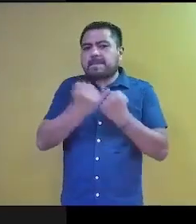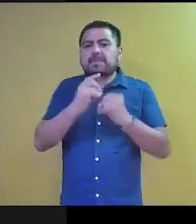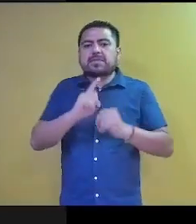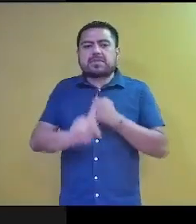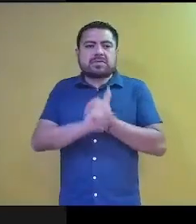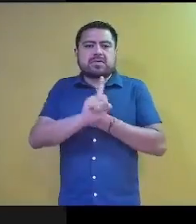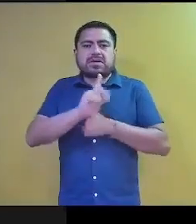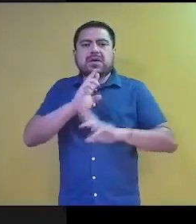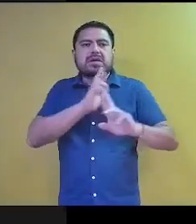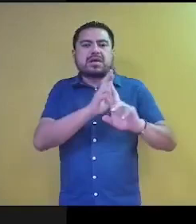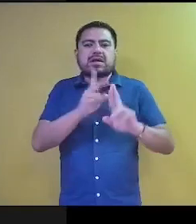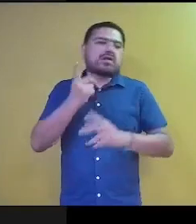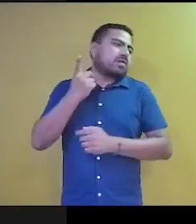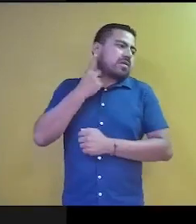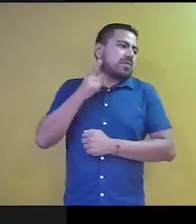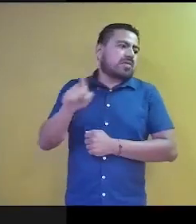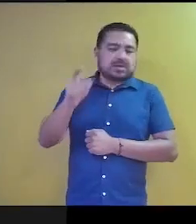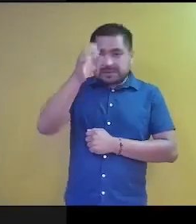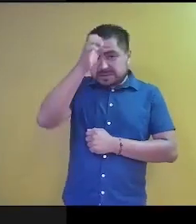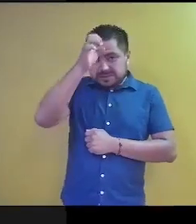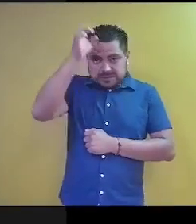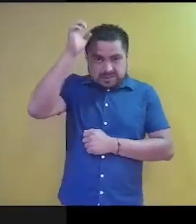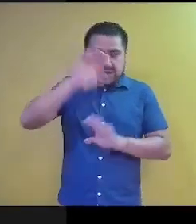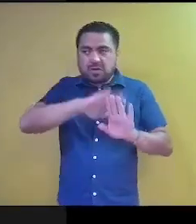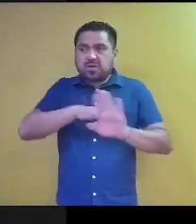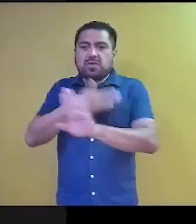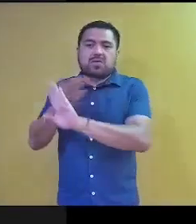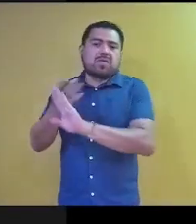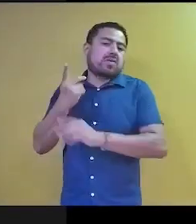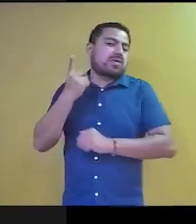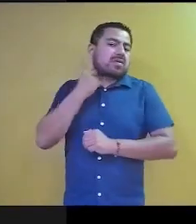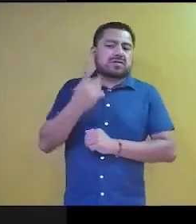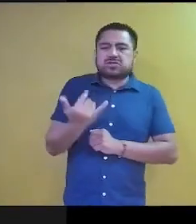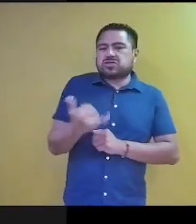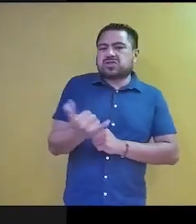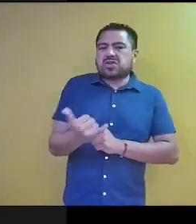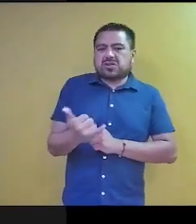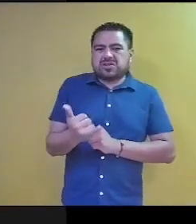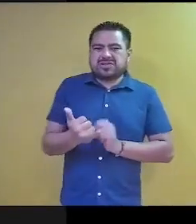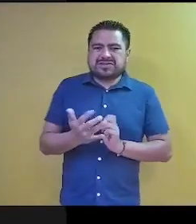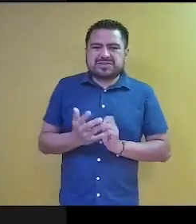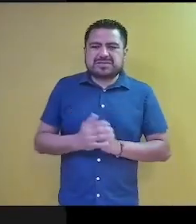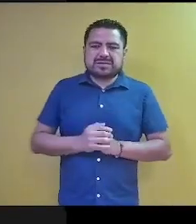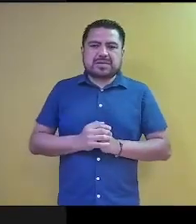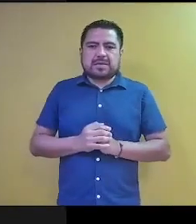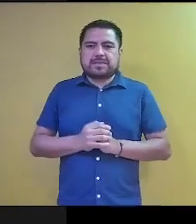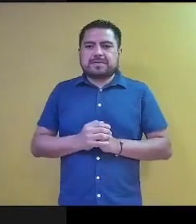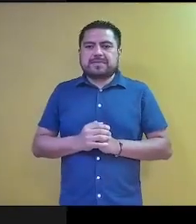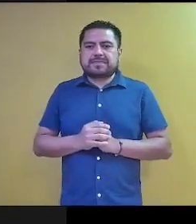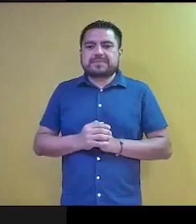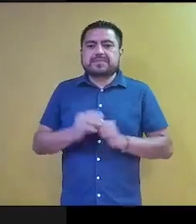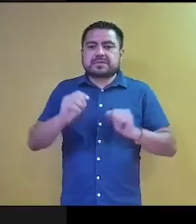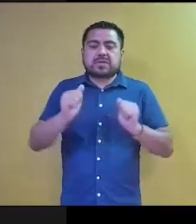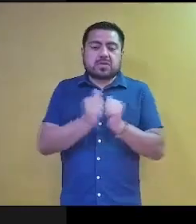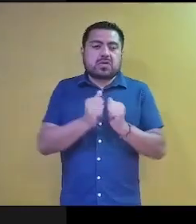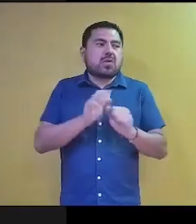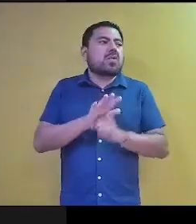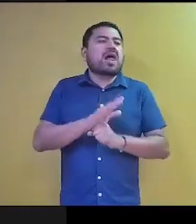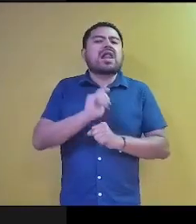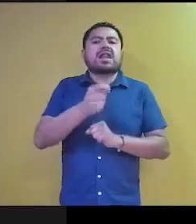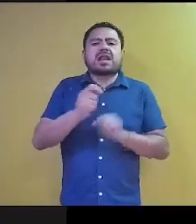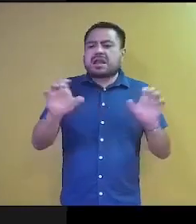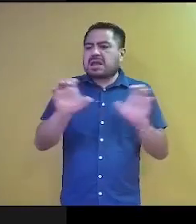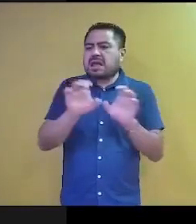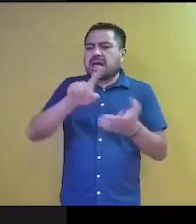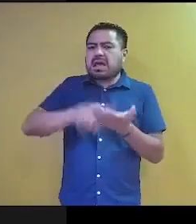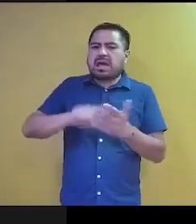parte del diputado Alfredo Sánchez Esquivel en contra de la diputada Yoloxin Lisbeth Domínguez Serna, es decir, al tenerse por acreditada la